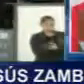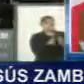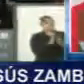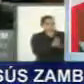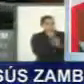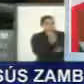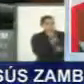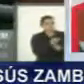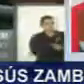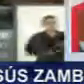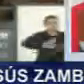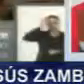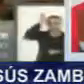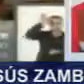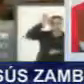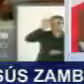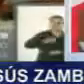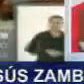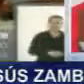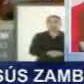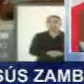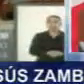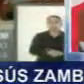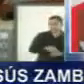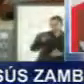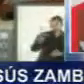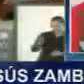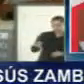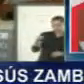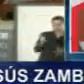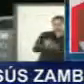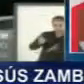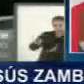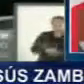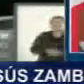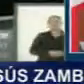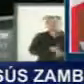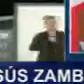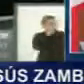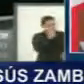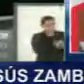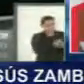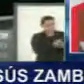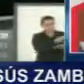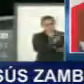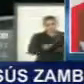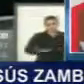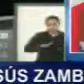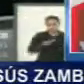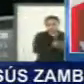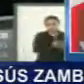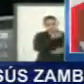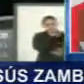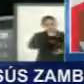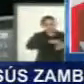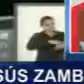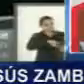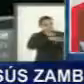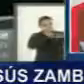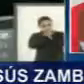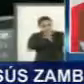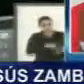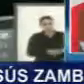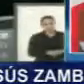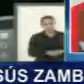que reunirse para ese efecto. Yo diría que pues tendríamos que analizar